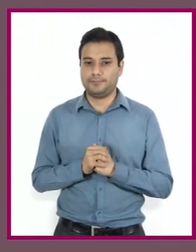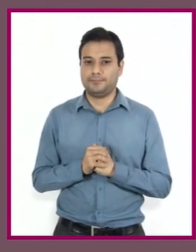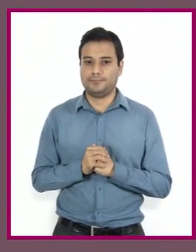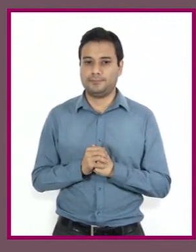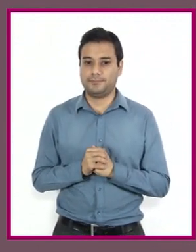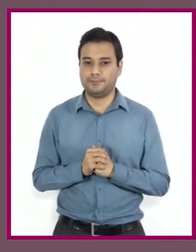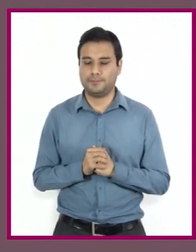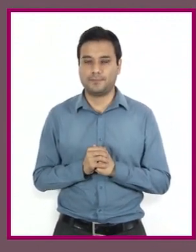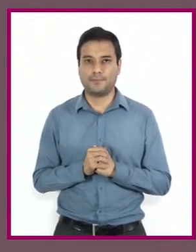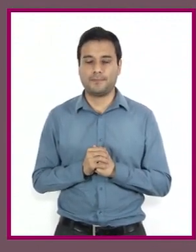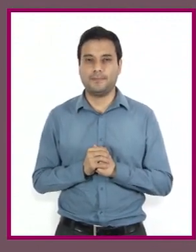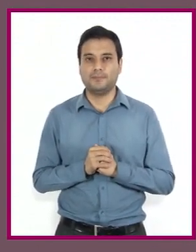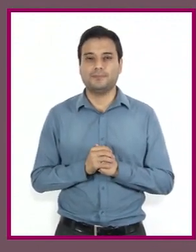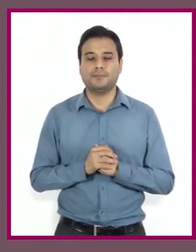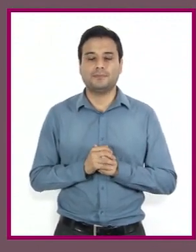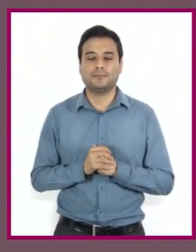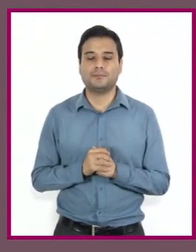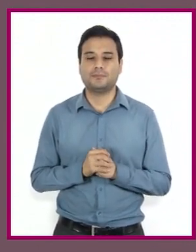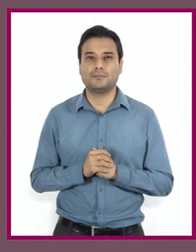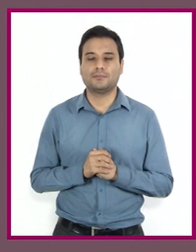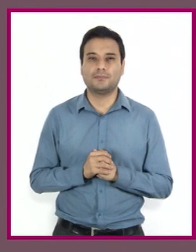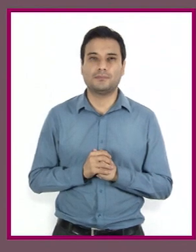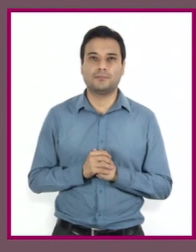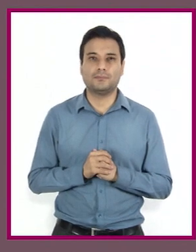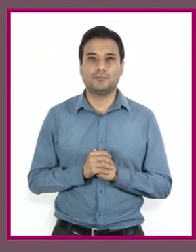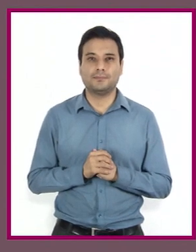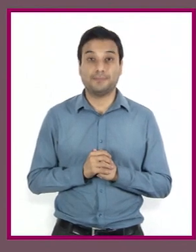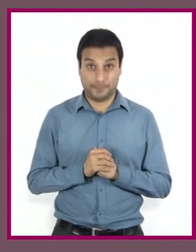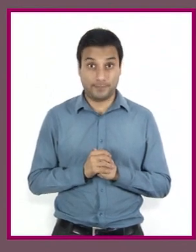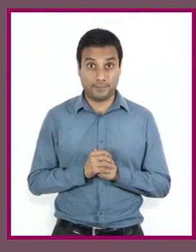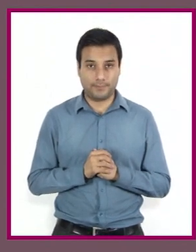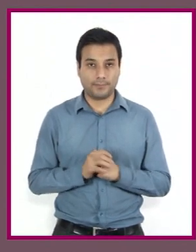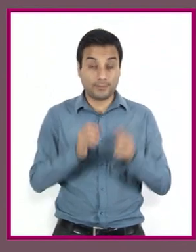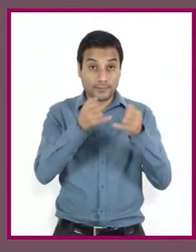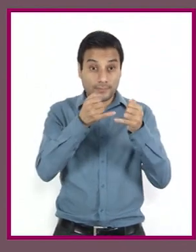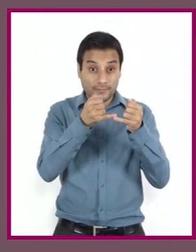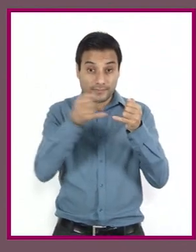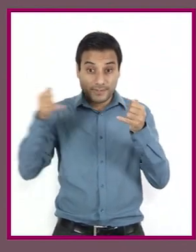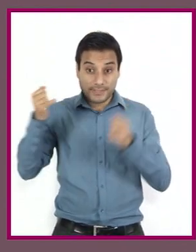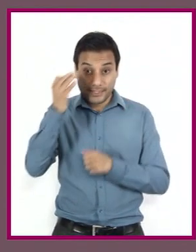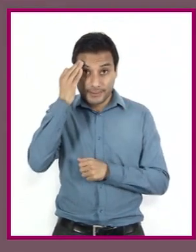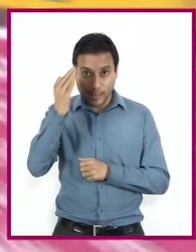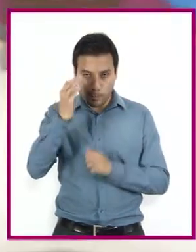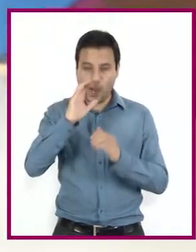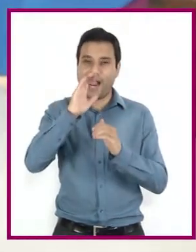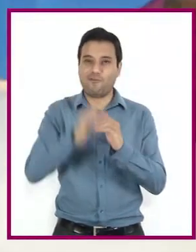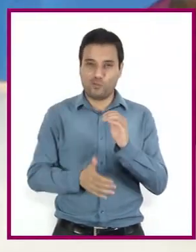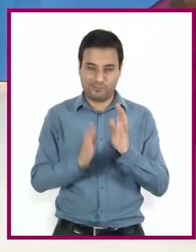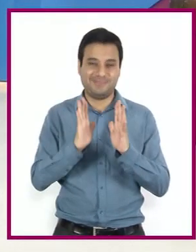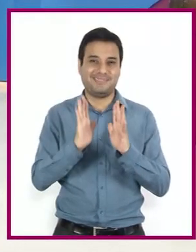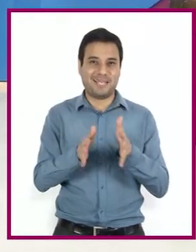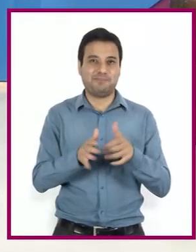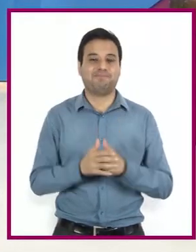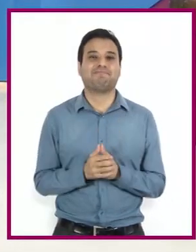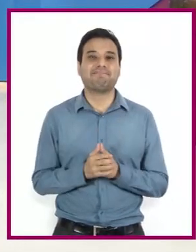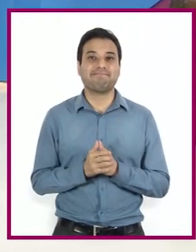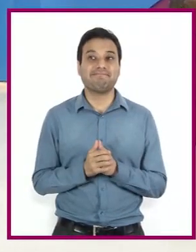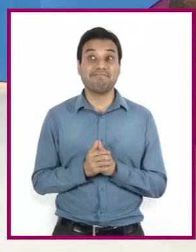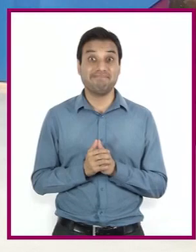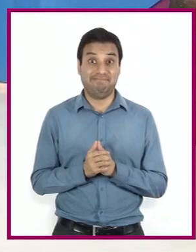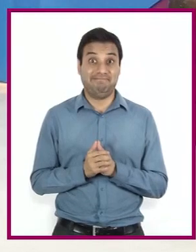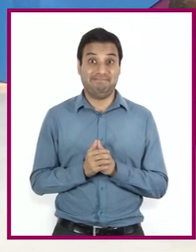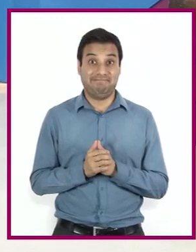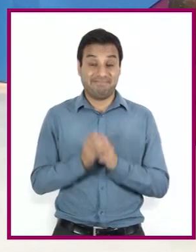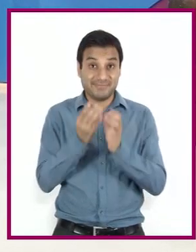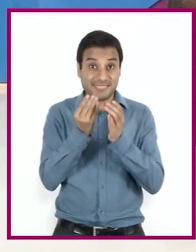INE, Instituto Nacional Electoral. Así nuestra línea del tiempo está terminada. Como hemos